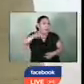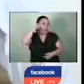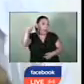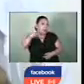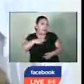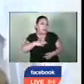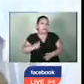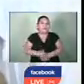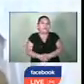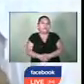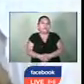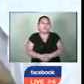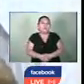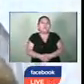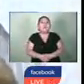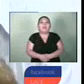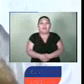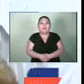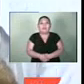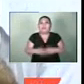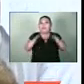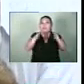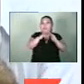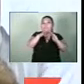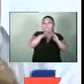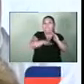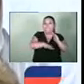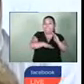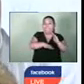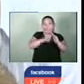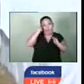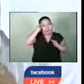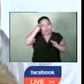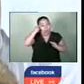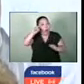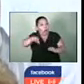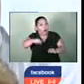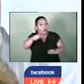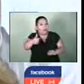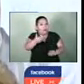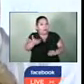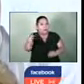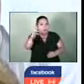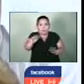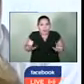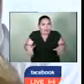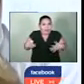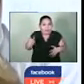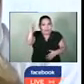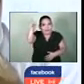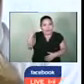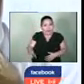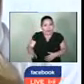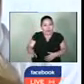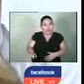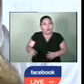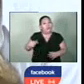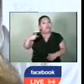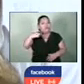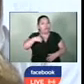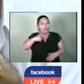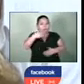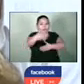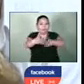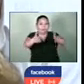extranjeros. Lógicamente que la pandemia pues, nos hizo reinventarnos y esto no estaba en el hotel. He creado un taller